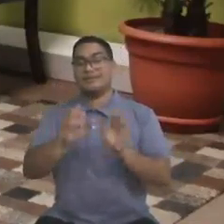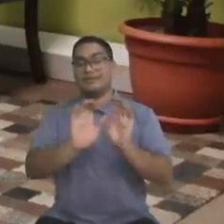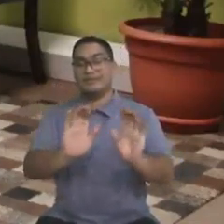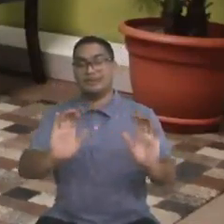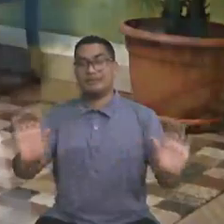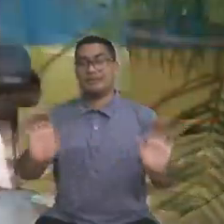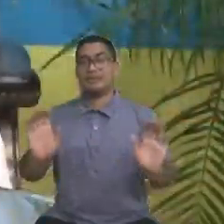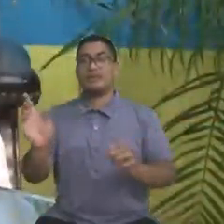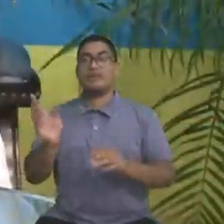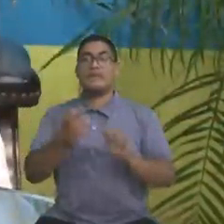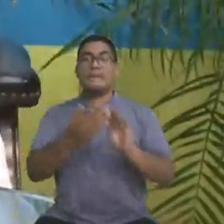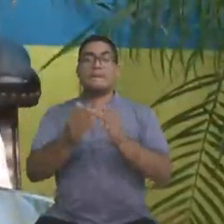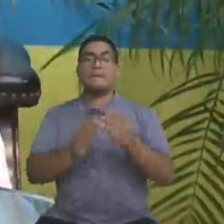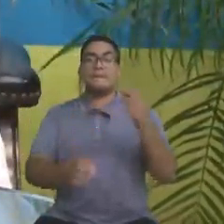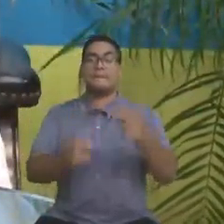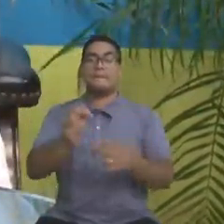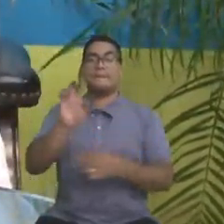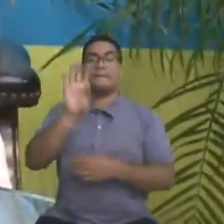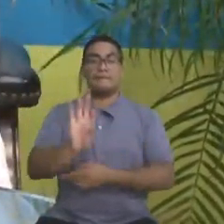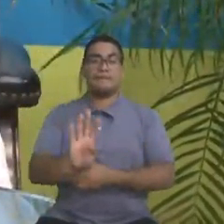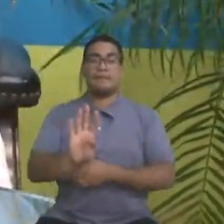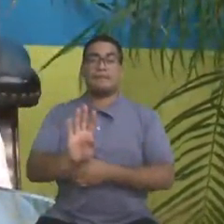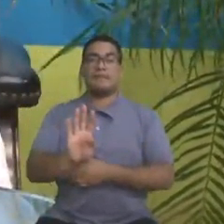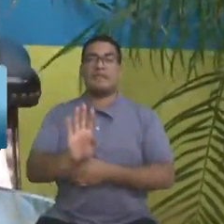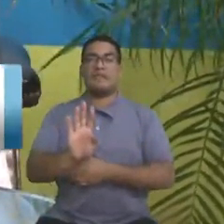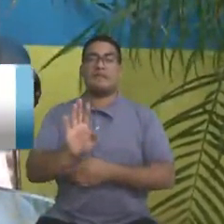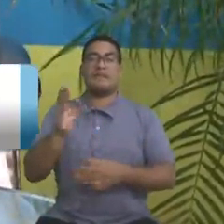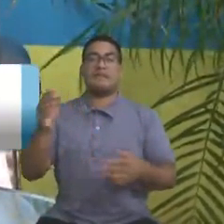se pesarán y tallarán